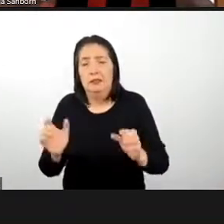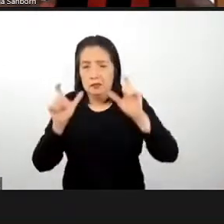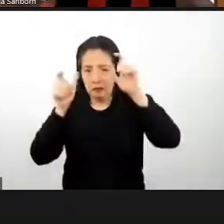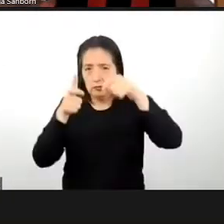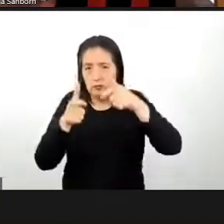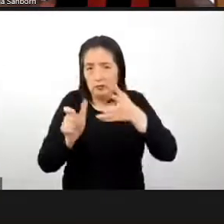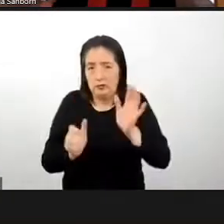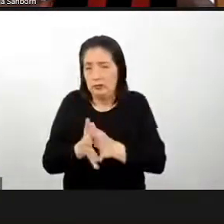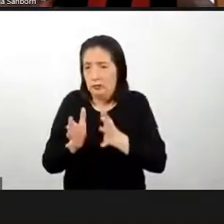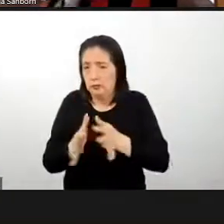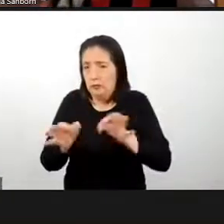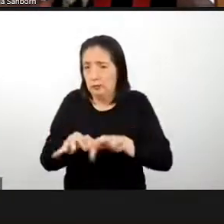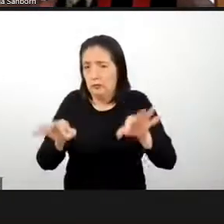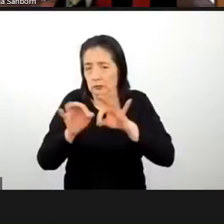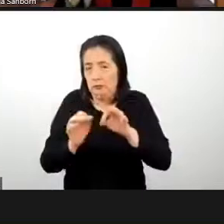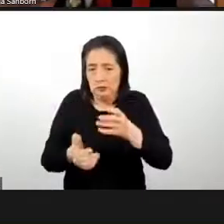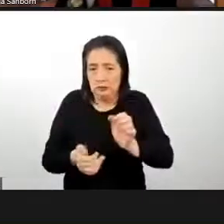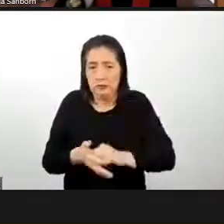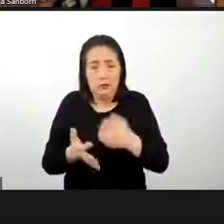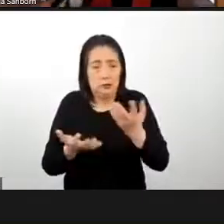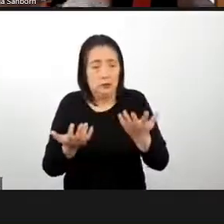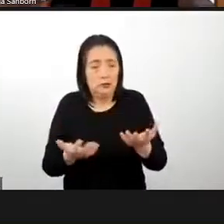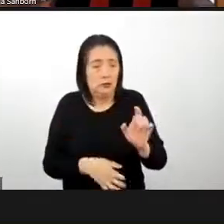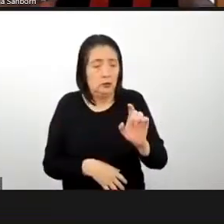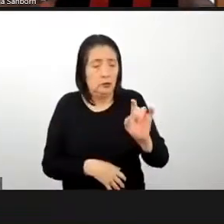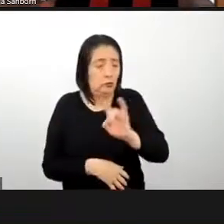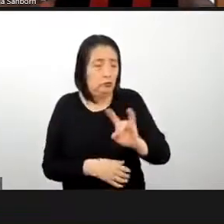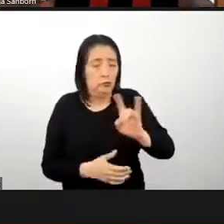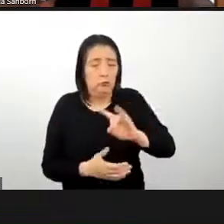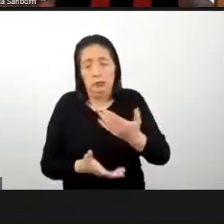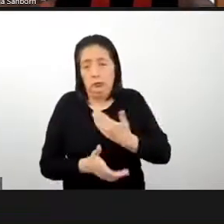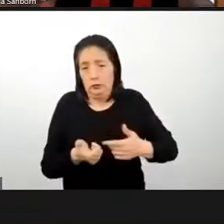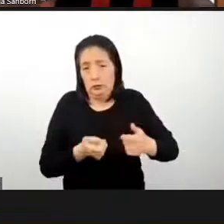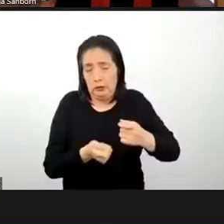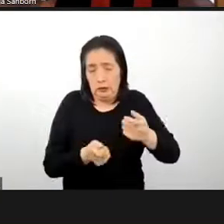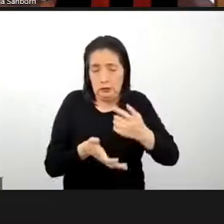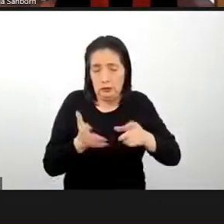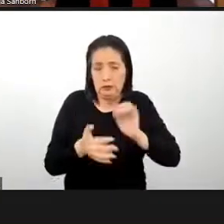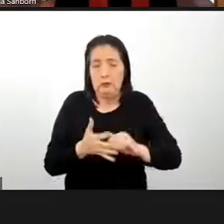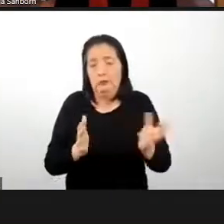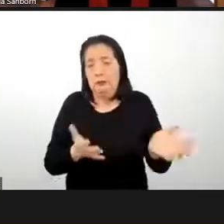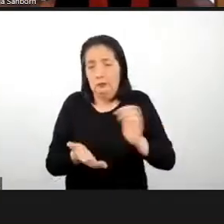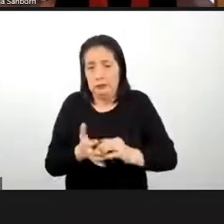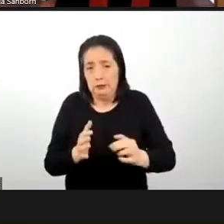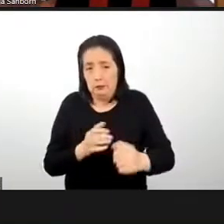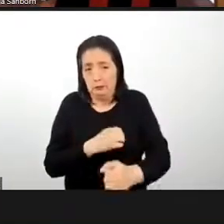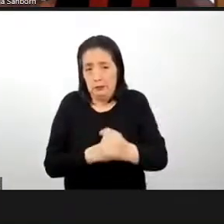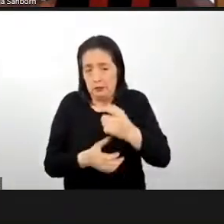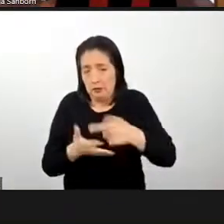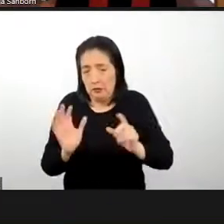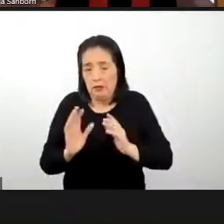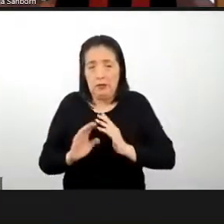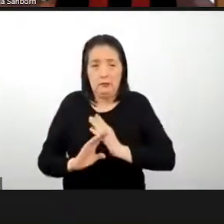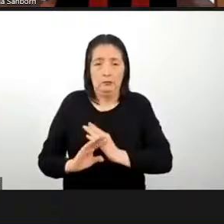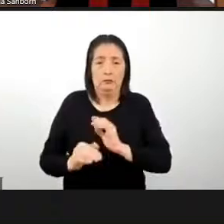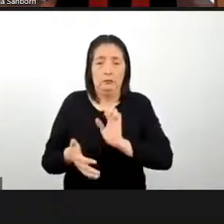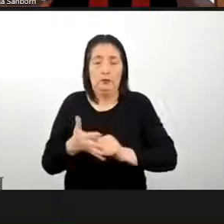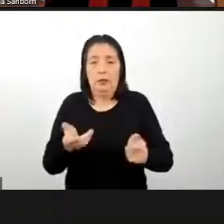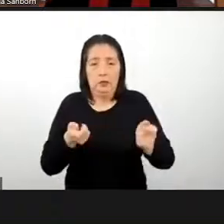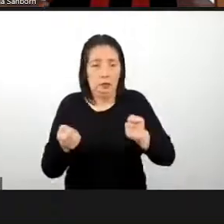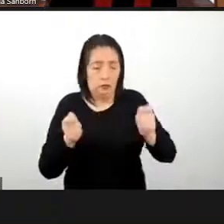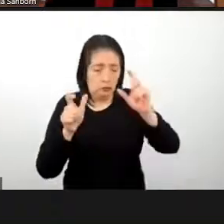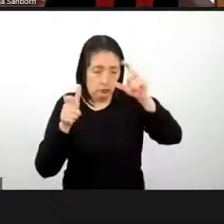¿no? Que no utilicen esto los ejecutivos como excusa para reforzar su poder y evitar los controles